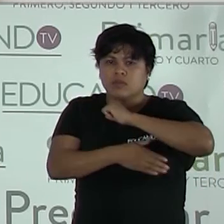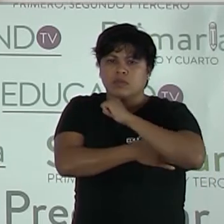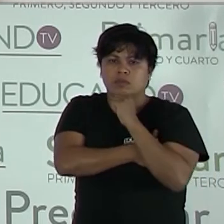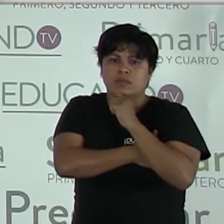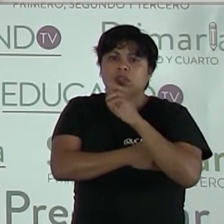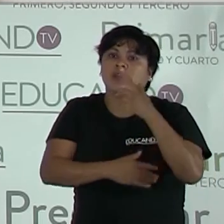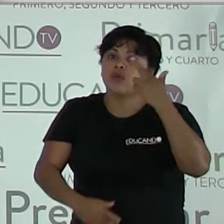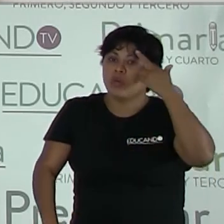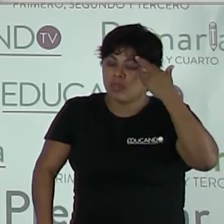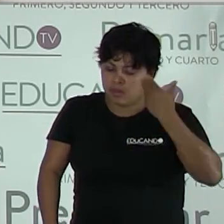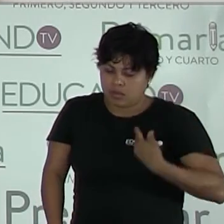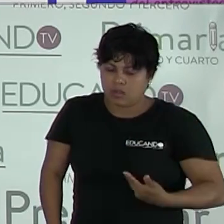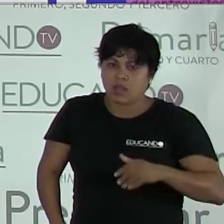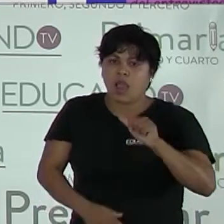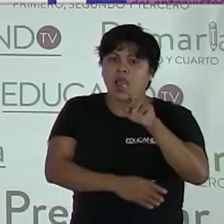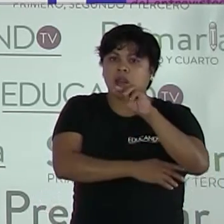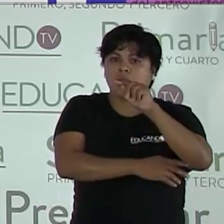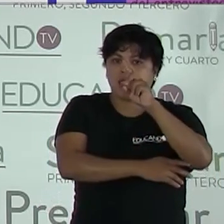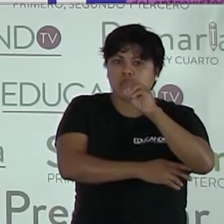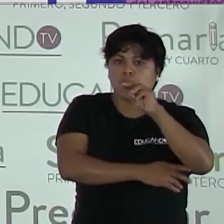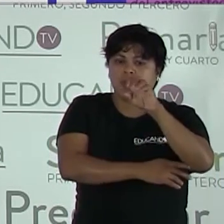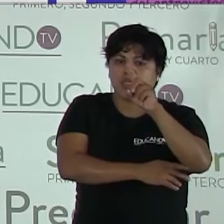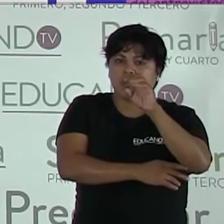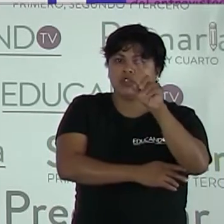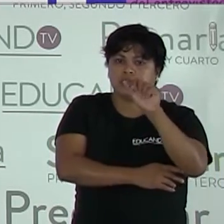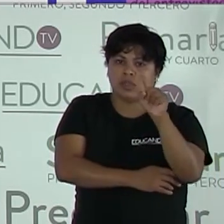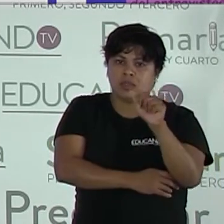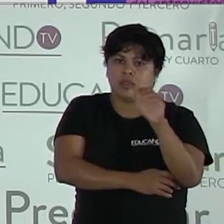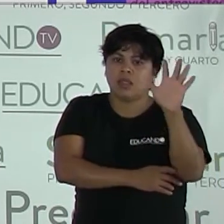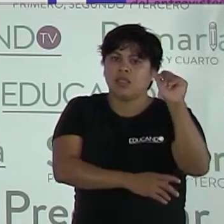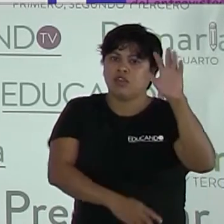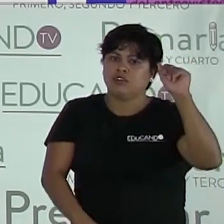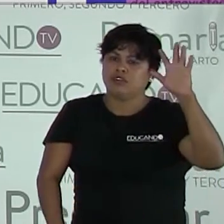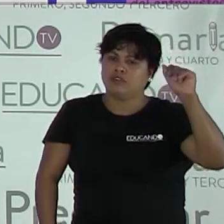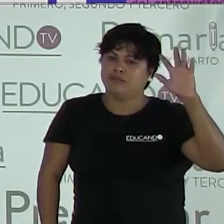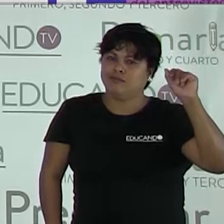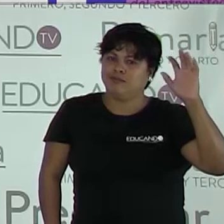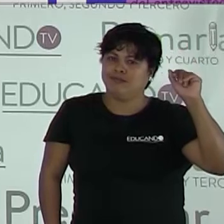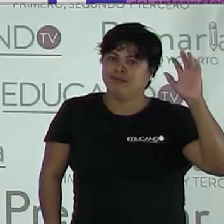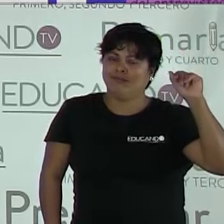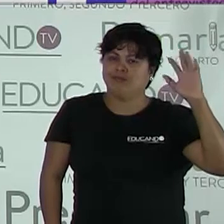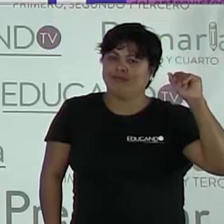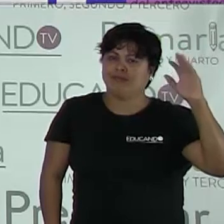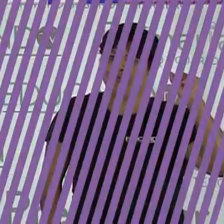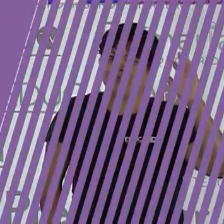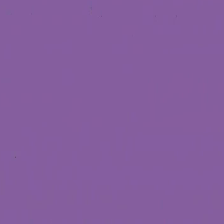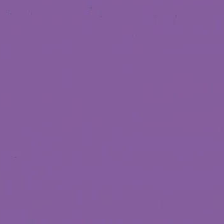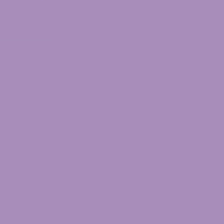conservando. Te recuerdo, mi nombre es Armando Mendoza. Adiós.